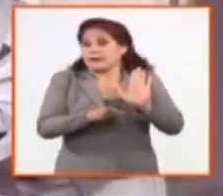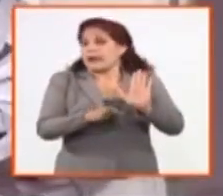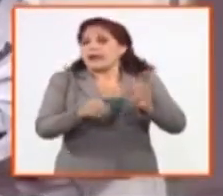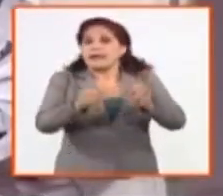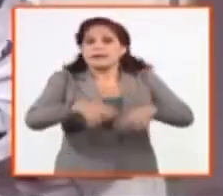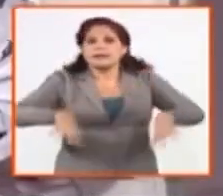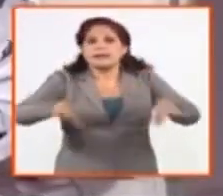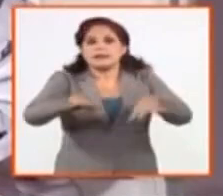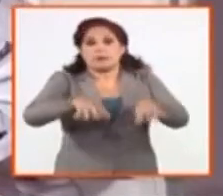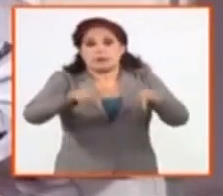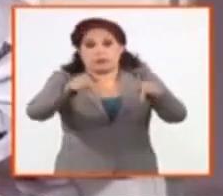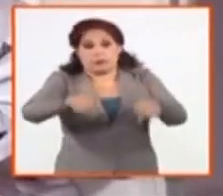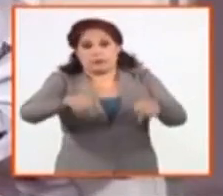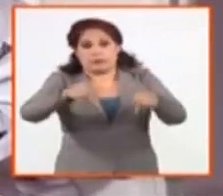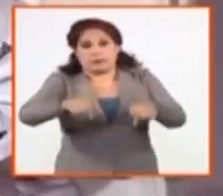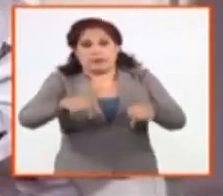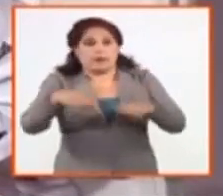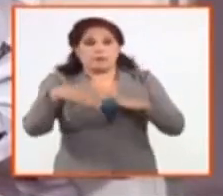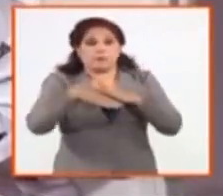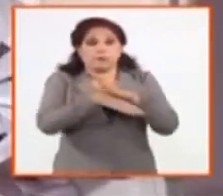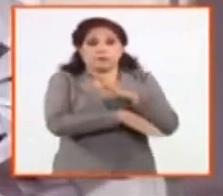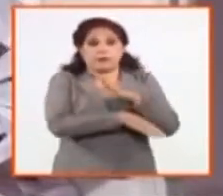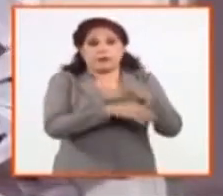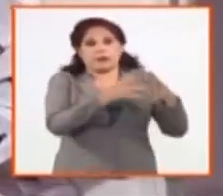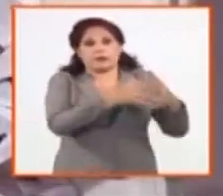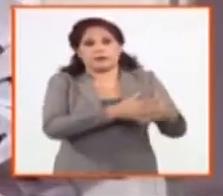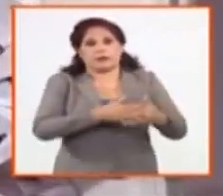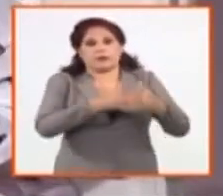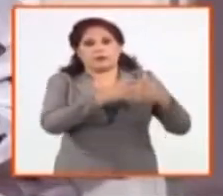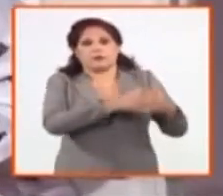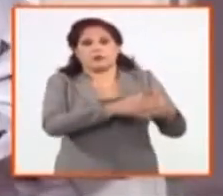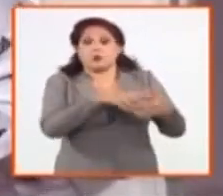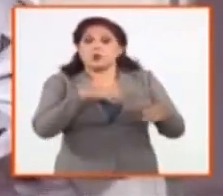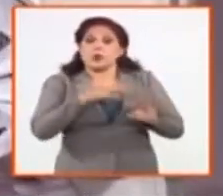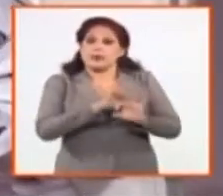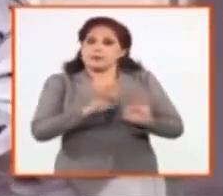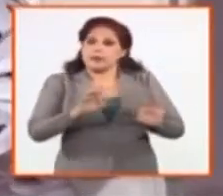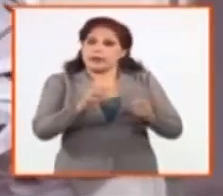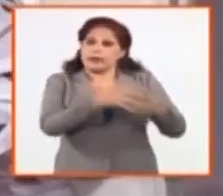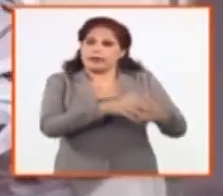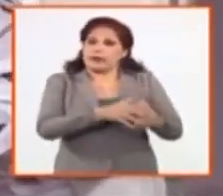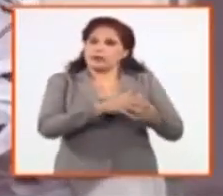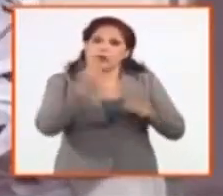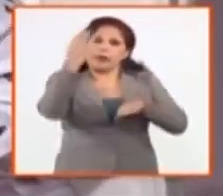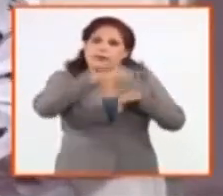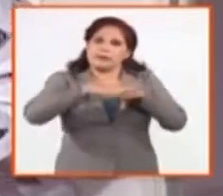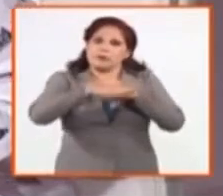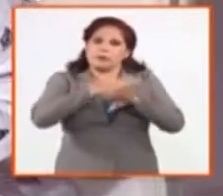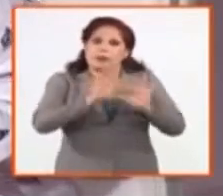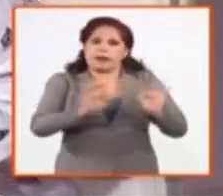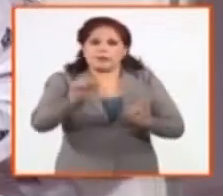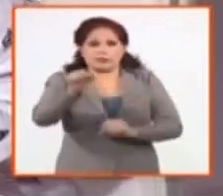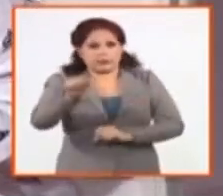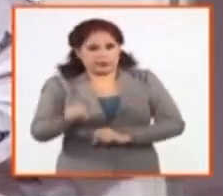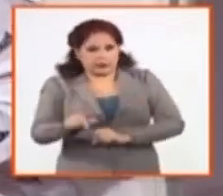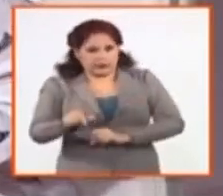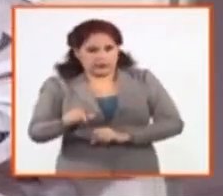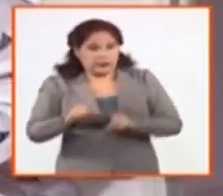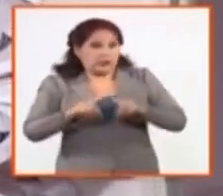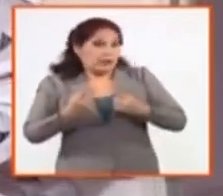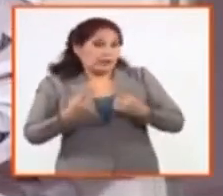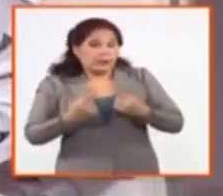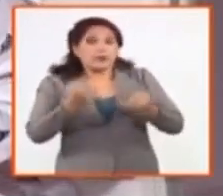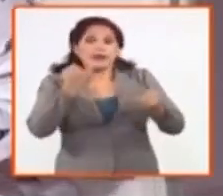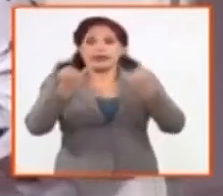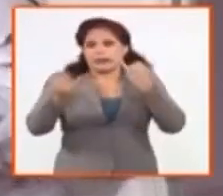situación de decadencia que tiene esa sociedad. Yo no soy especialista en Estados Unidos, le pido disculpas a los especialistas, pero es muy